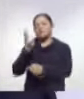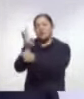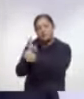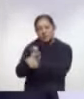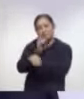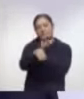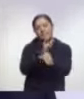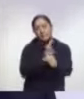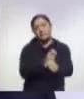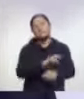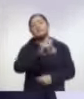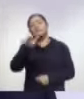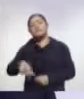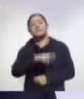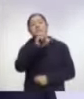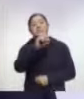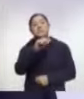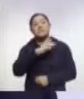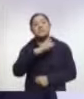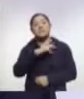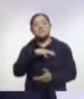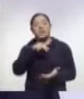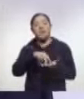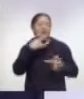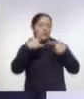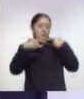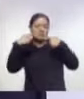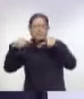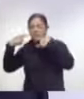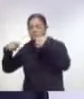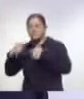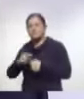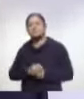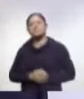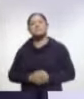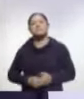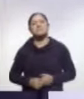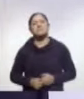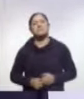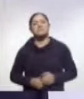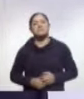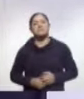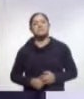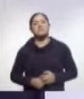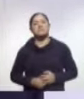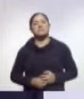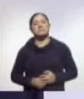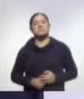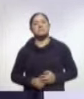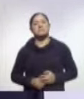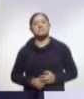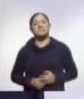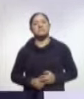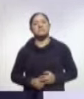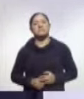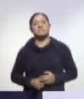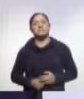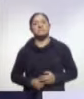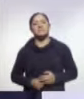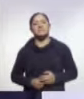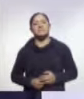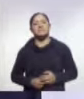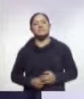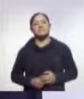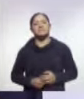El 20 tendremos un conversatorio. Un conversatorio, haga una pausa en esto, porque estamos buscando que los